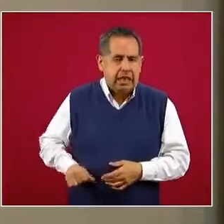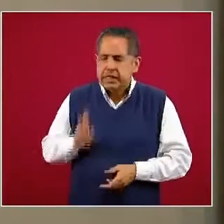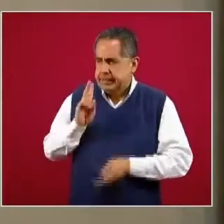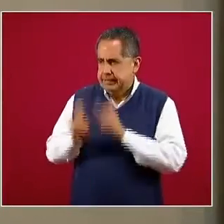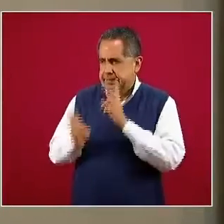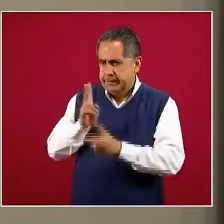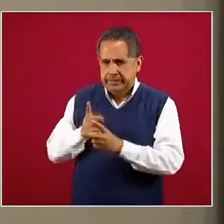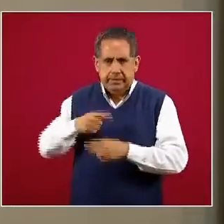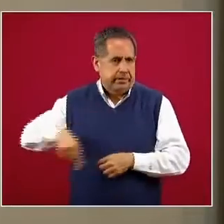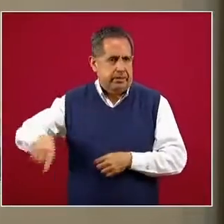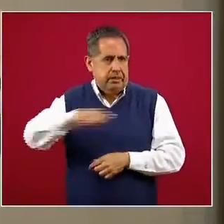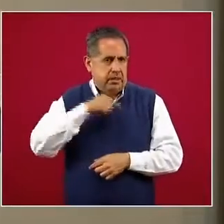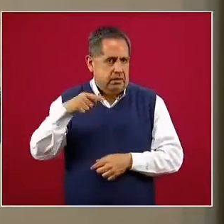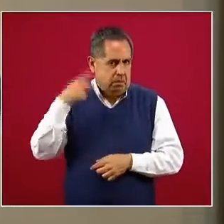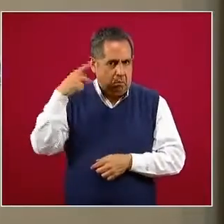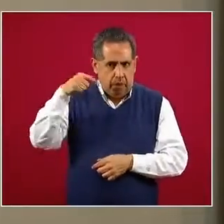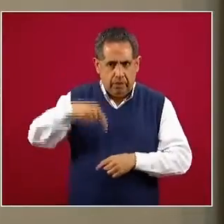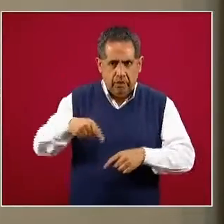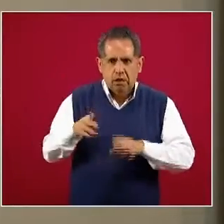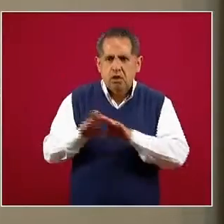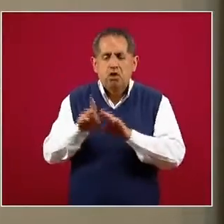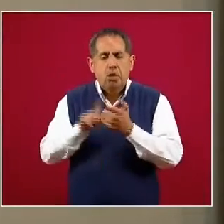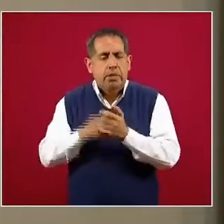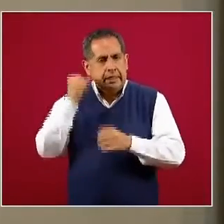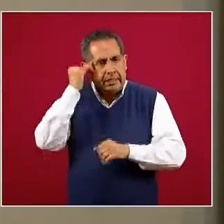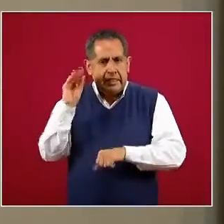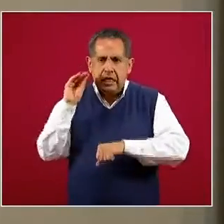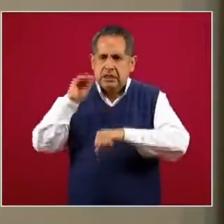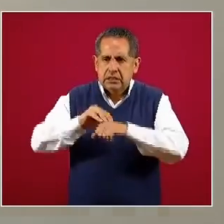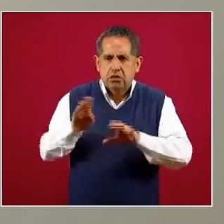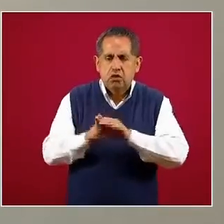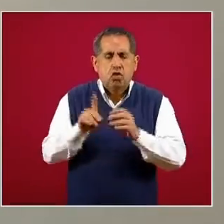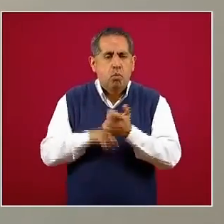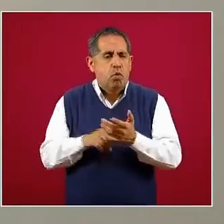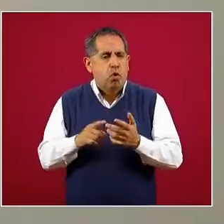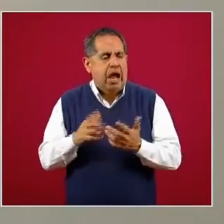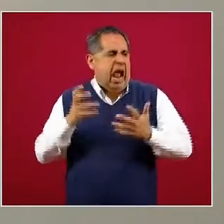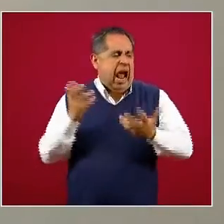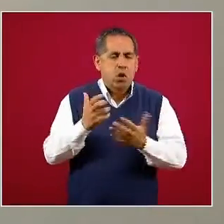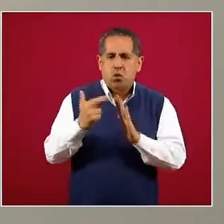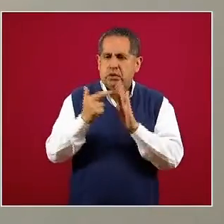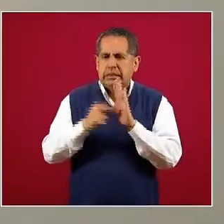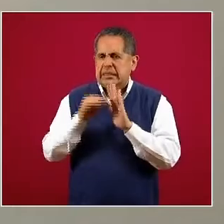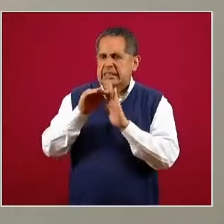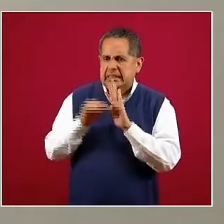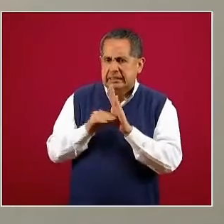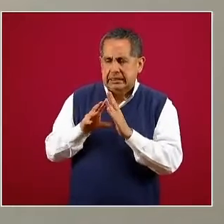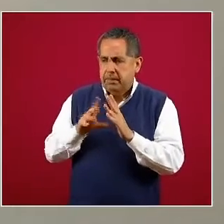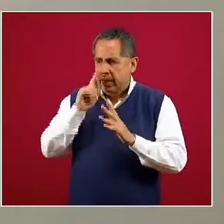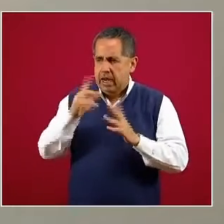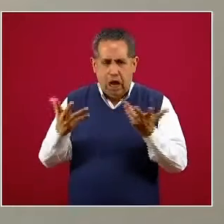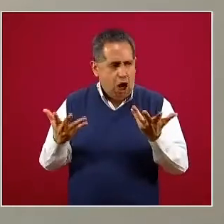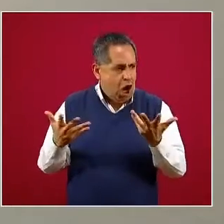social significa atender el 51% del territorio